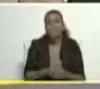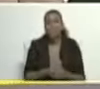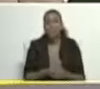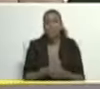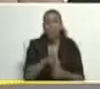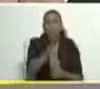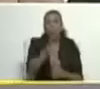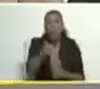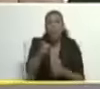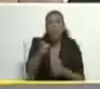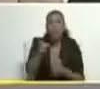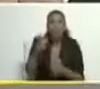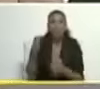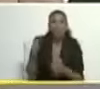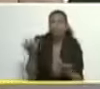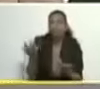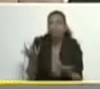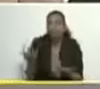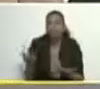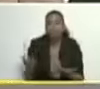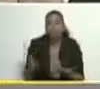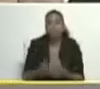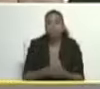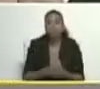que hay que sacarle